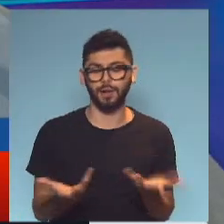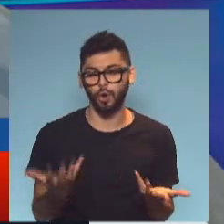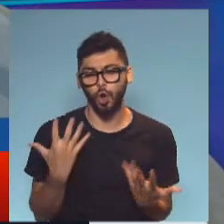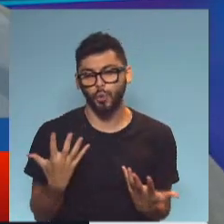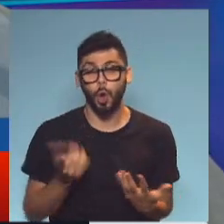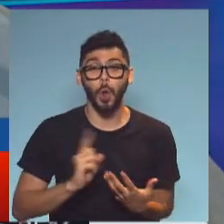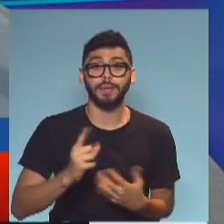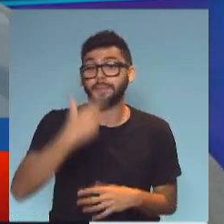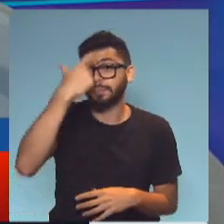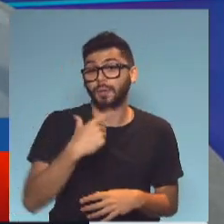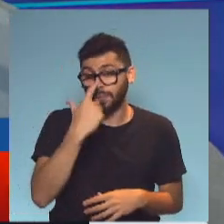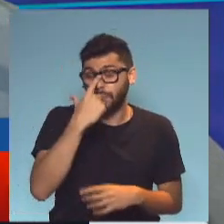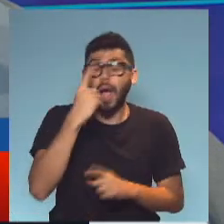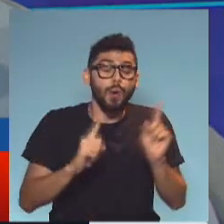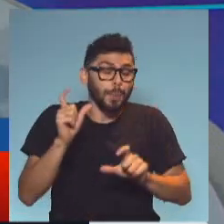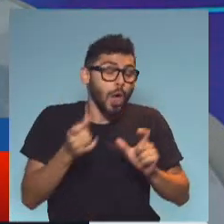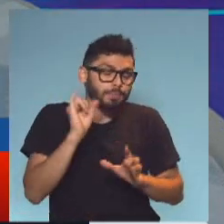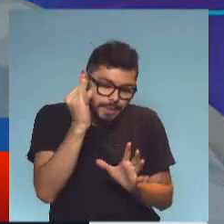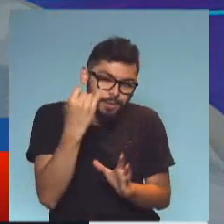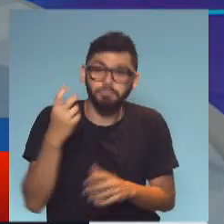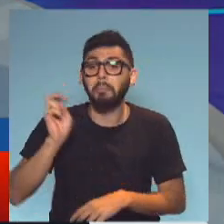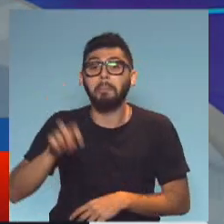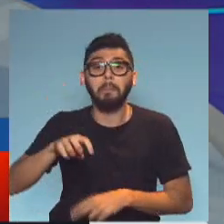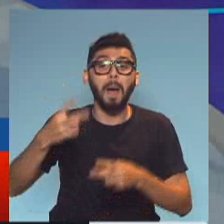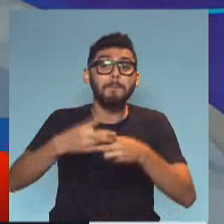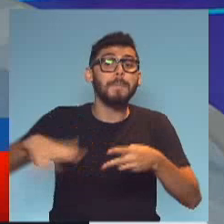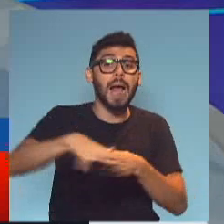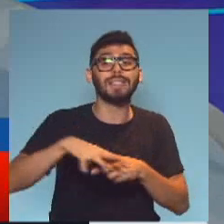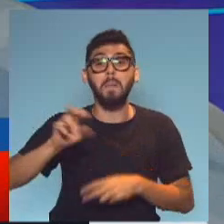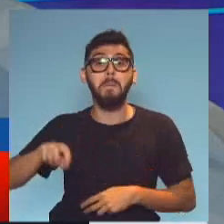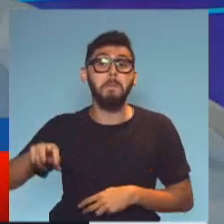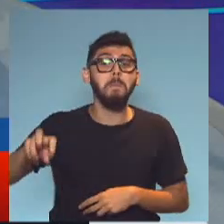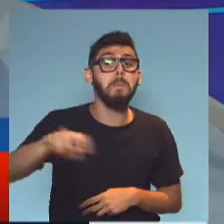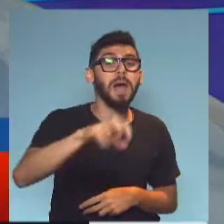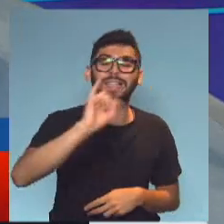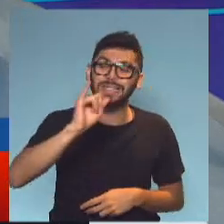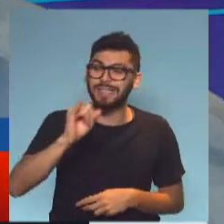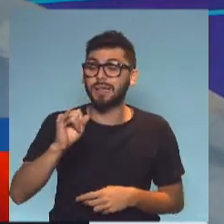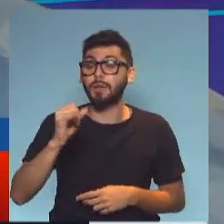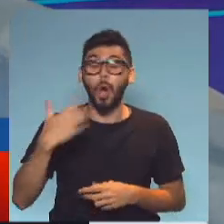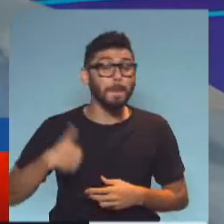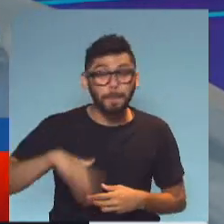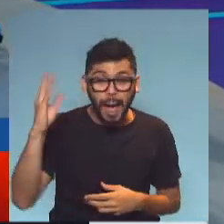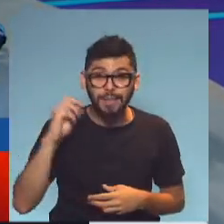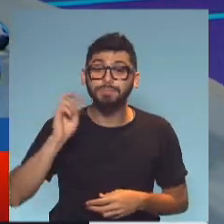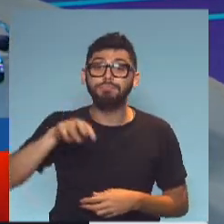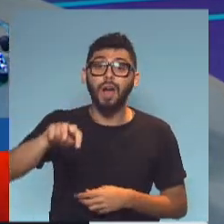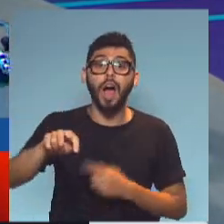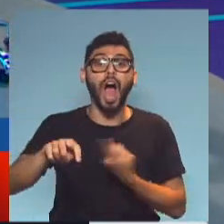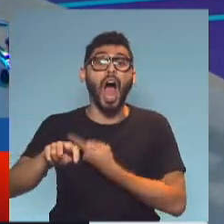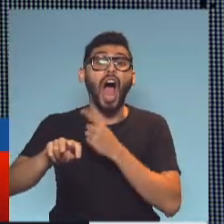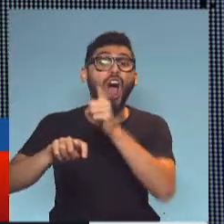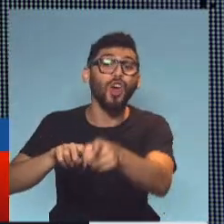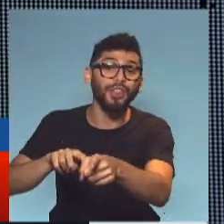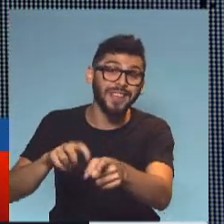caminar, bueno, sí, hay gente que lo hace, a dar vuelta por la plaza, pero muchas veces esa circulación hace importante que los que circulan estén yendo a algún lugar, ¿no?